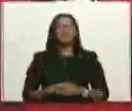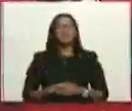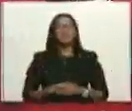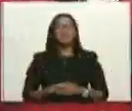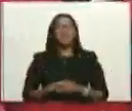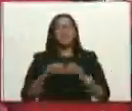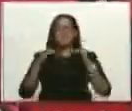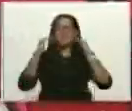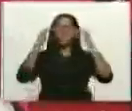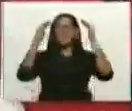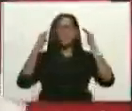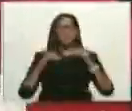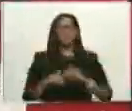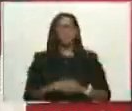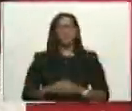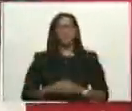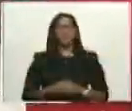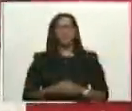Y creceremos.